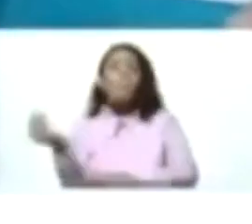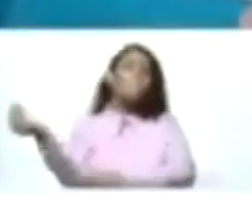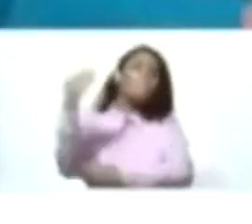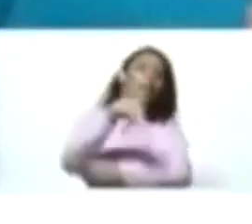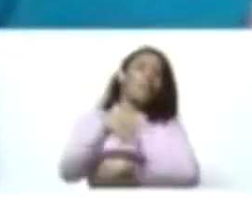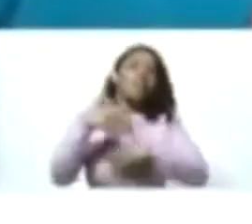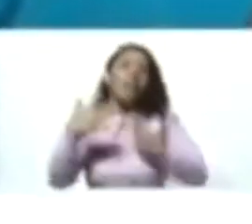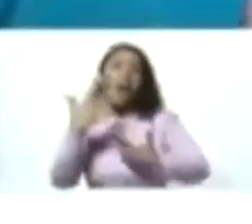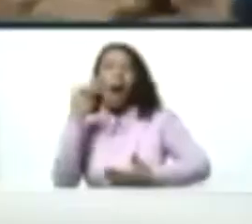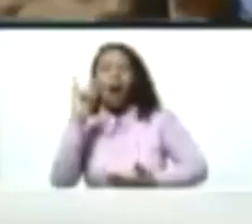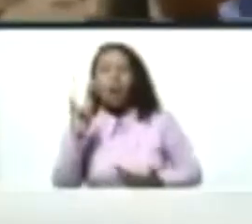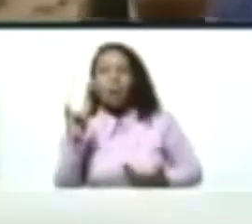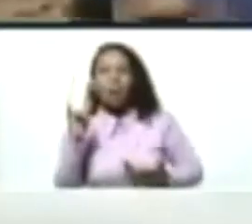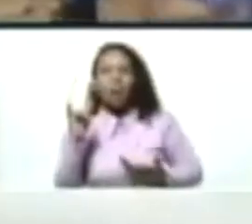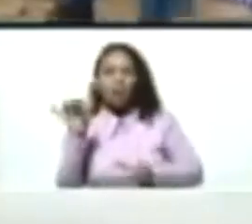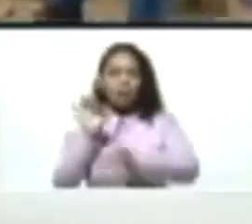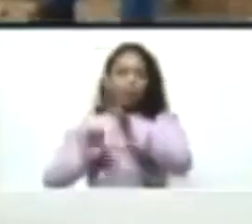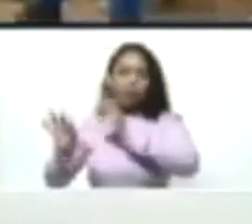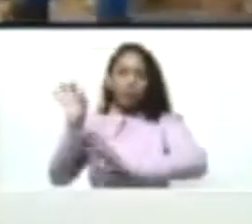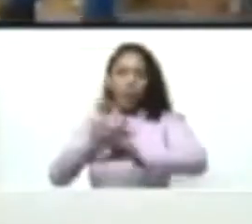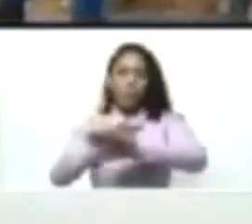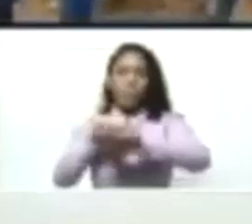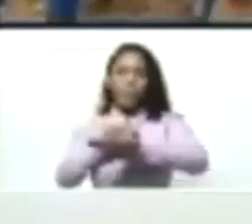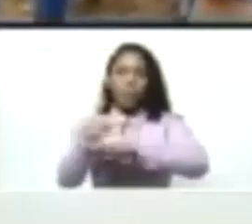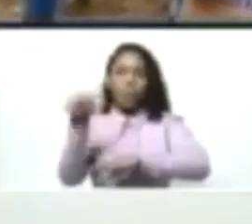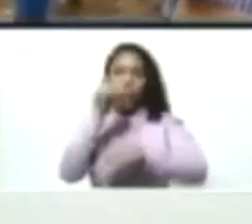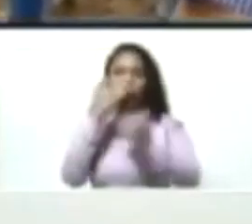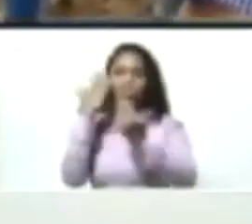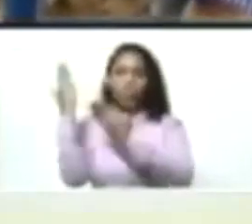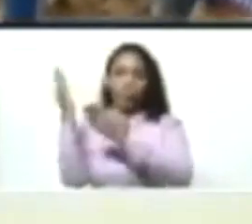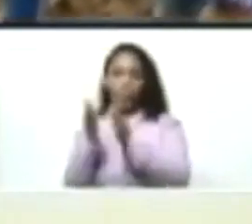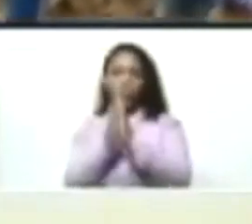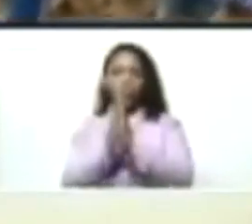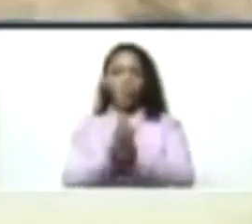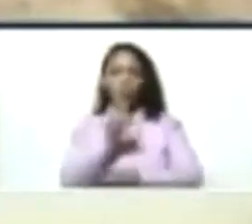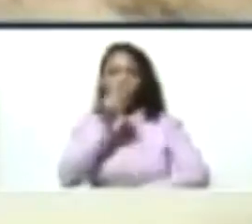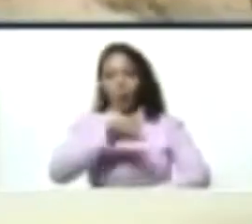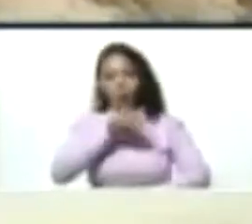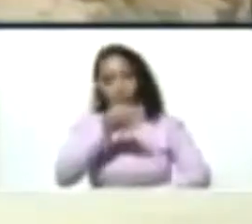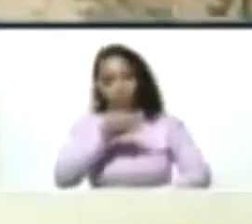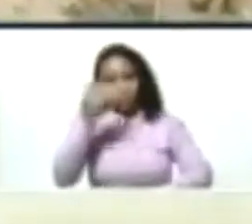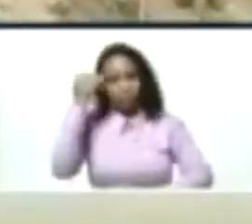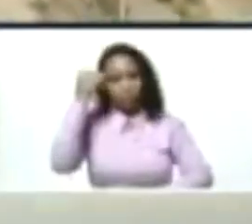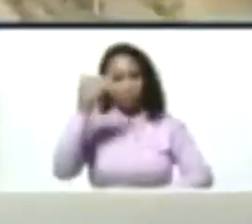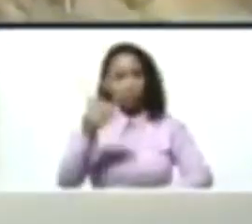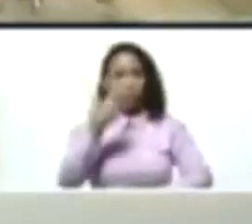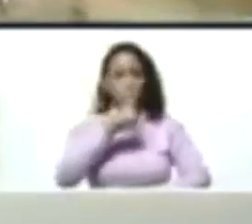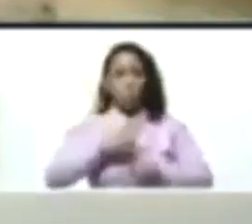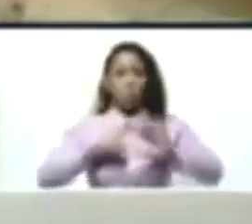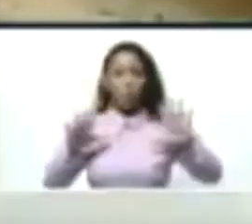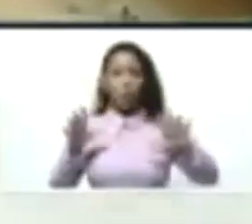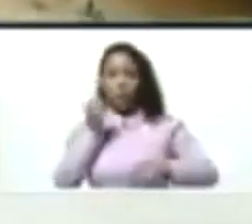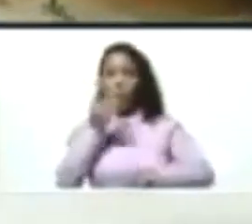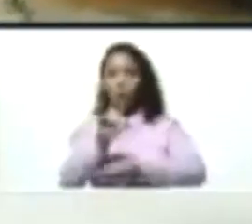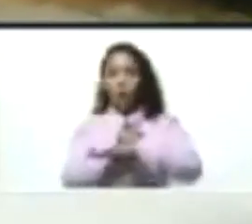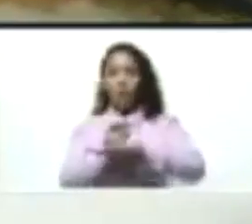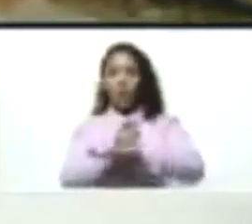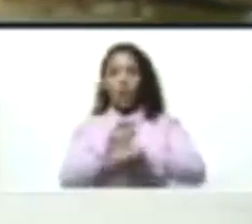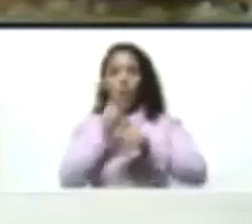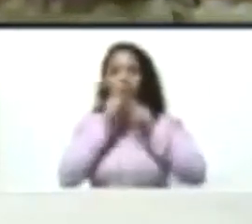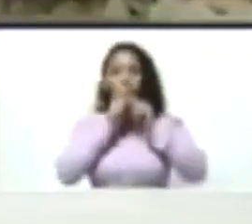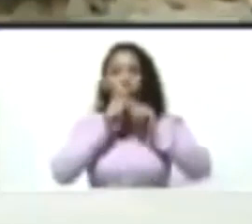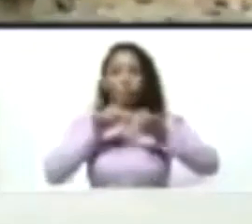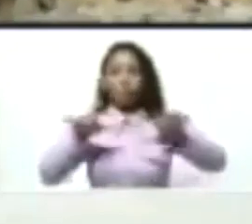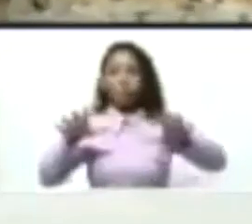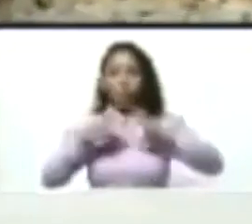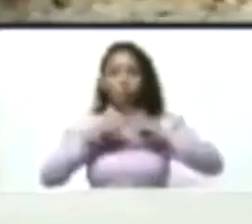han tenido. Rodolfo Marcos Torres, ministro de Agua, por favor. Buenas tardes, mi comandante. 1 por 10 del buen gobierno, en un despliegue